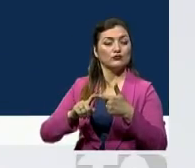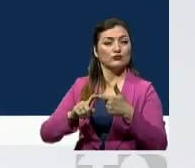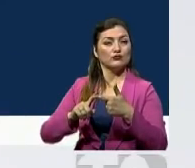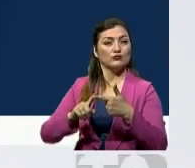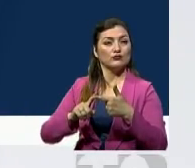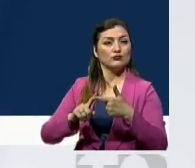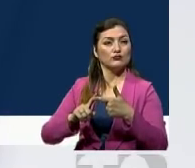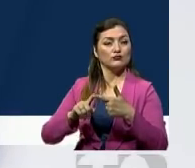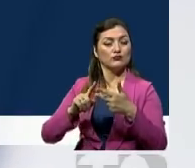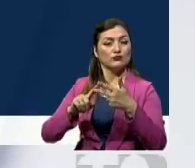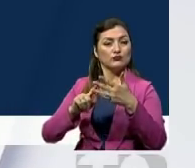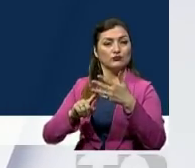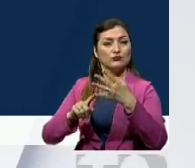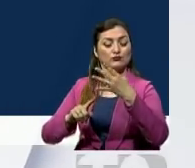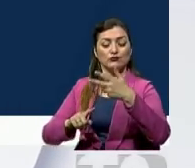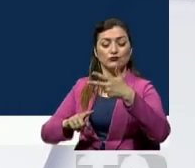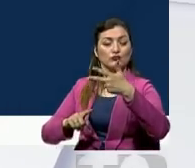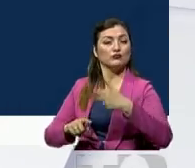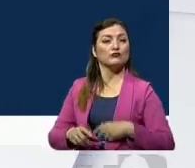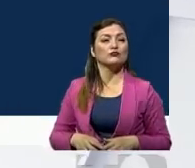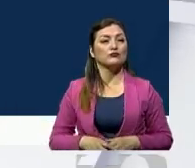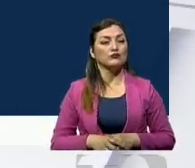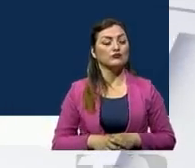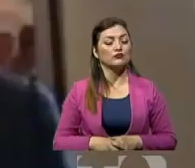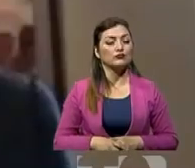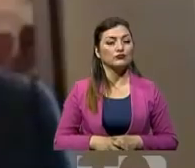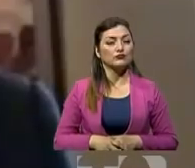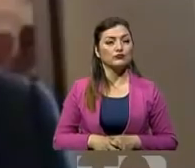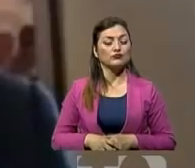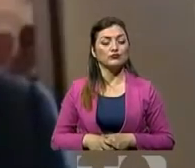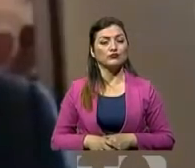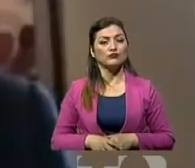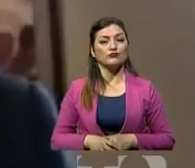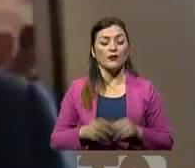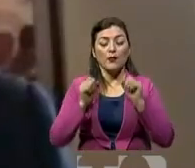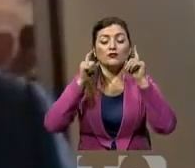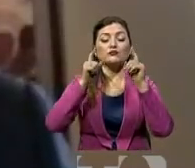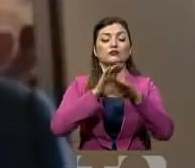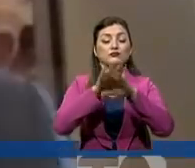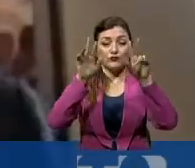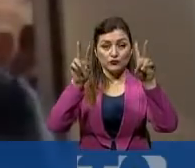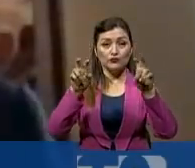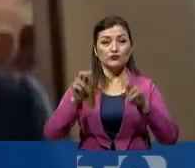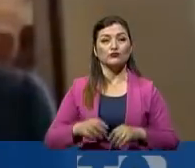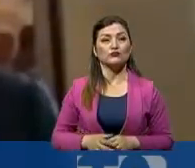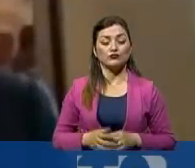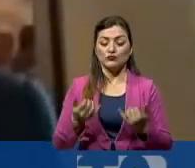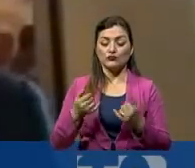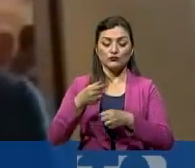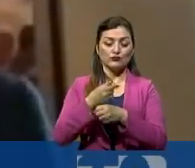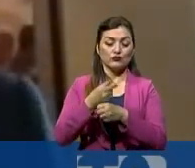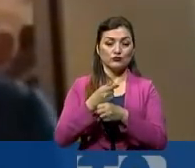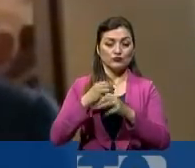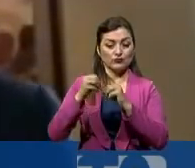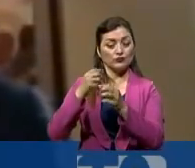además Natalia Novillo, Carlos Páez, Jorge Albán y Patricio Uvidia. También ha sorprendido conocer que quien hoy es gerente del Metro